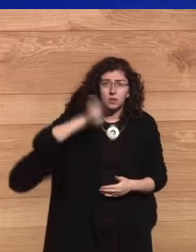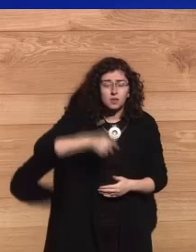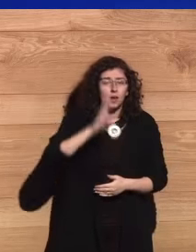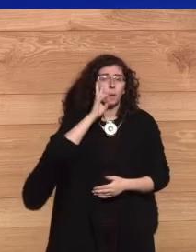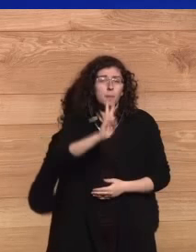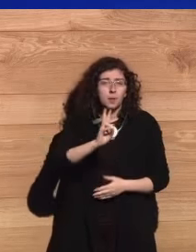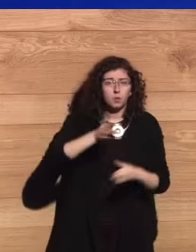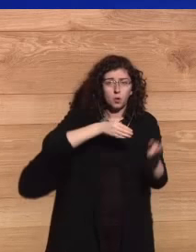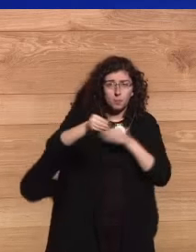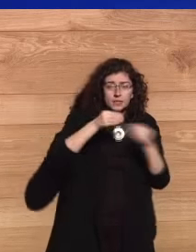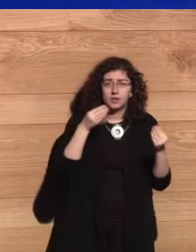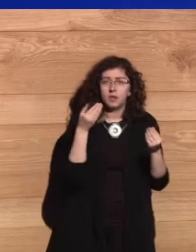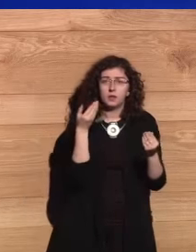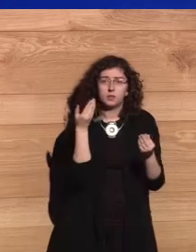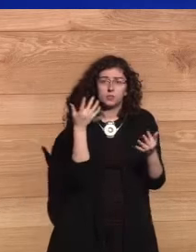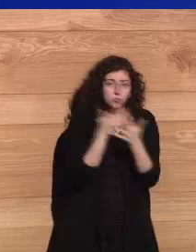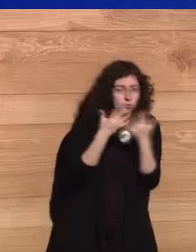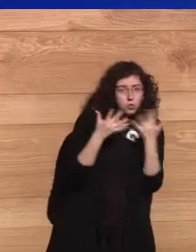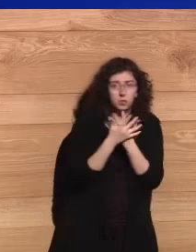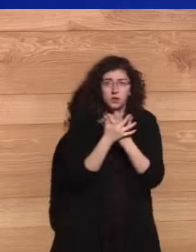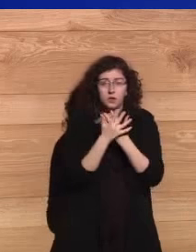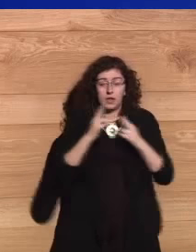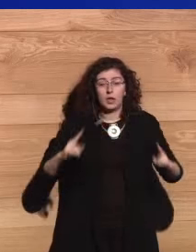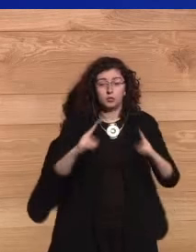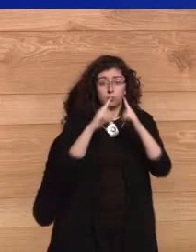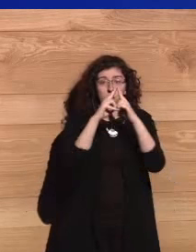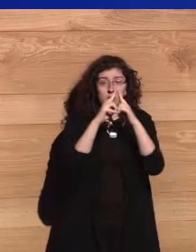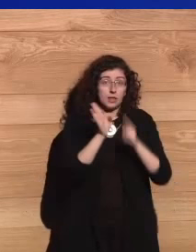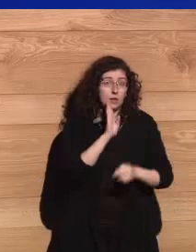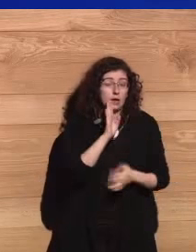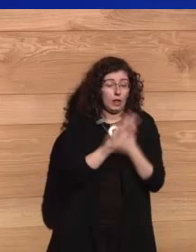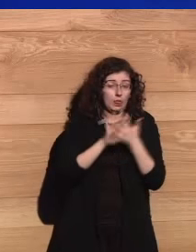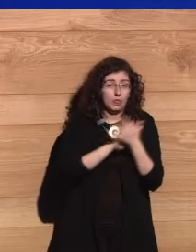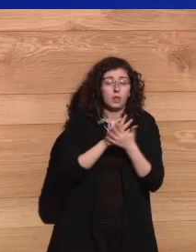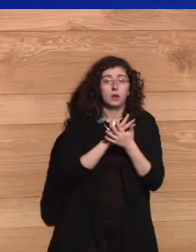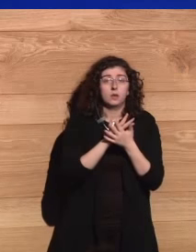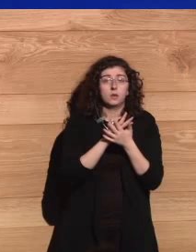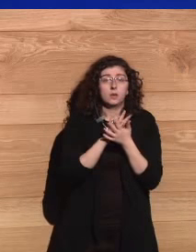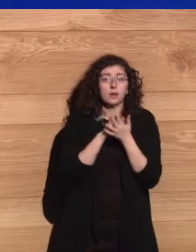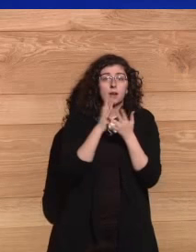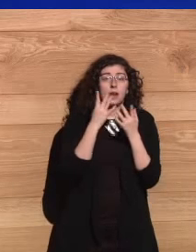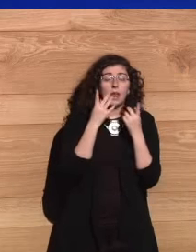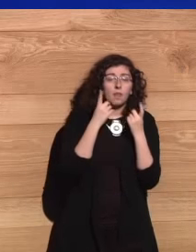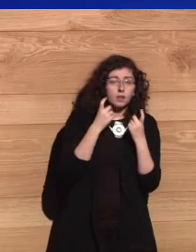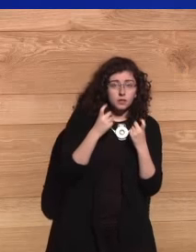materiales compuestos o híbridos. La Torre Eiffel, que acabo de hablar de ella, ha